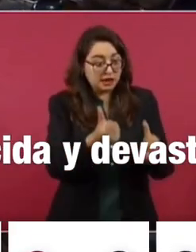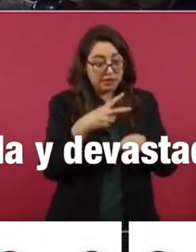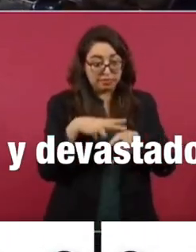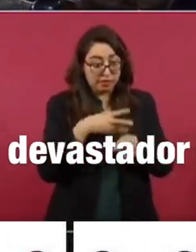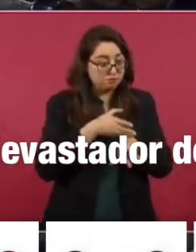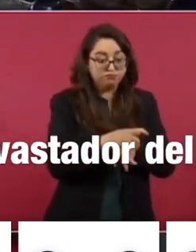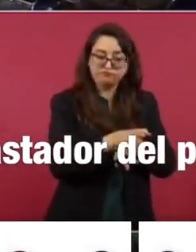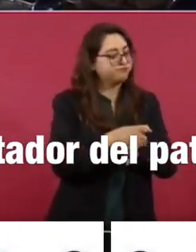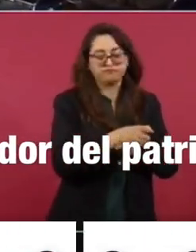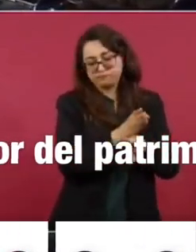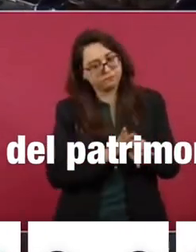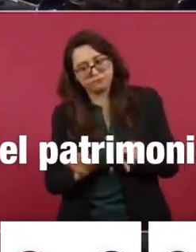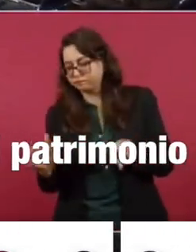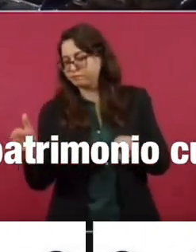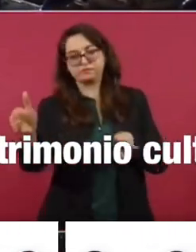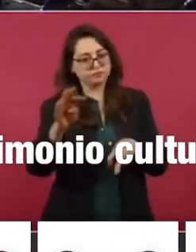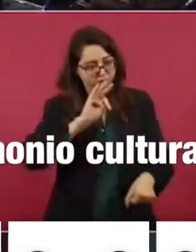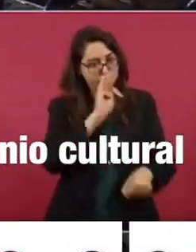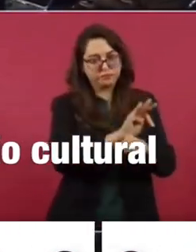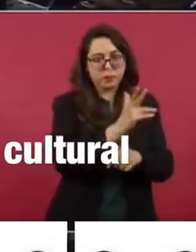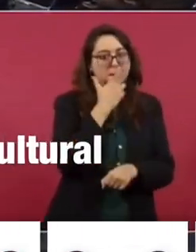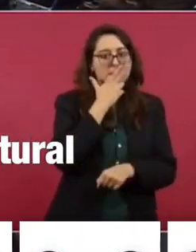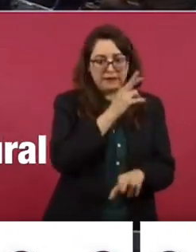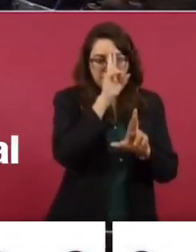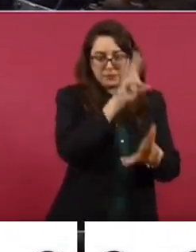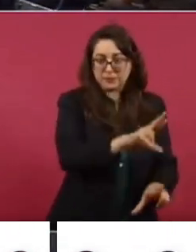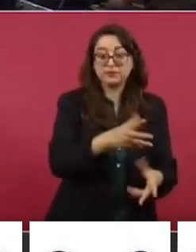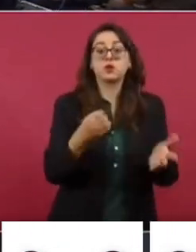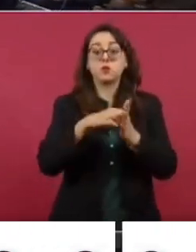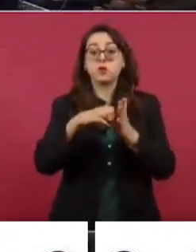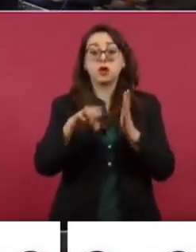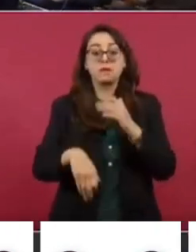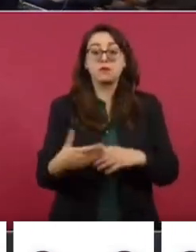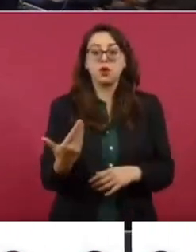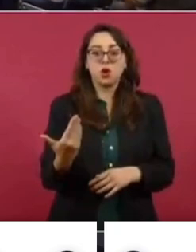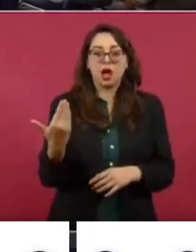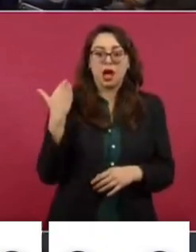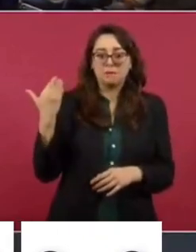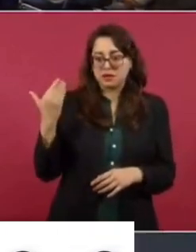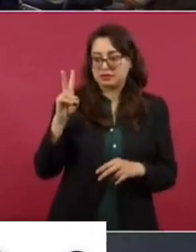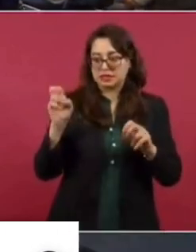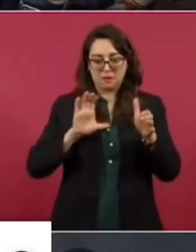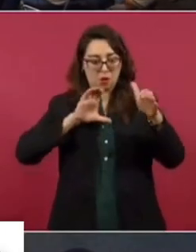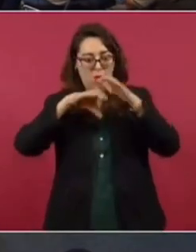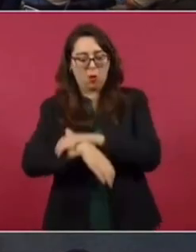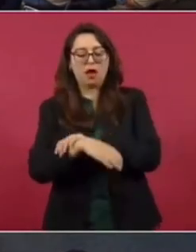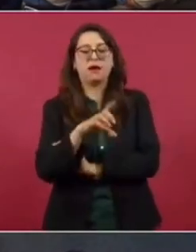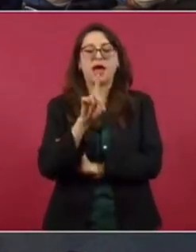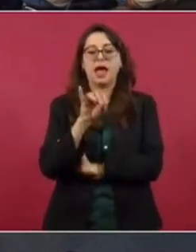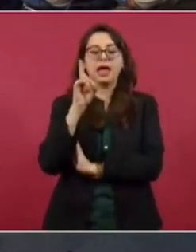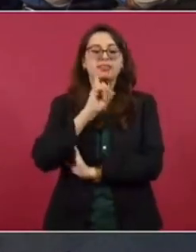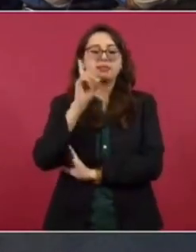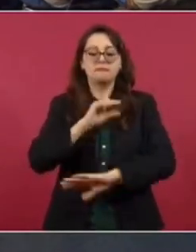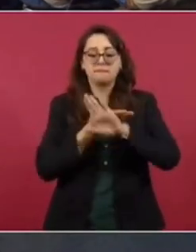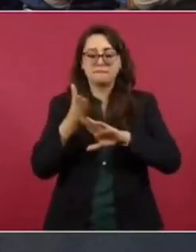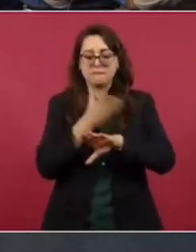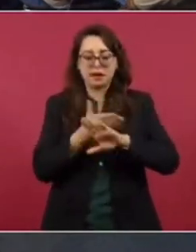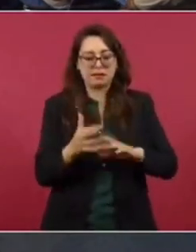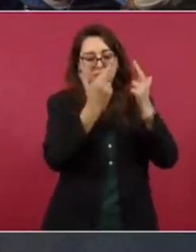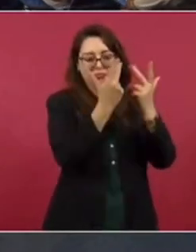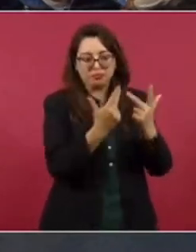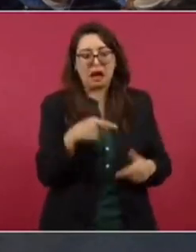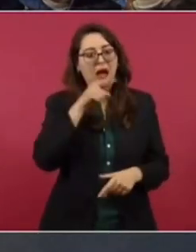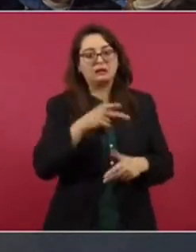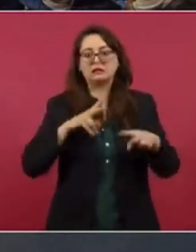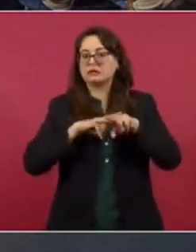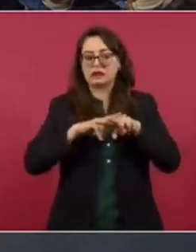aquí hablaron de la cueva de la Dama Blanca, ¿no?, yo vi la expresión de Diego, así de sorprendido. Porque pues, nuestros